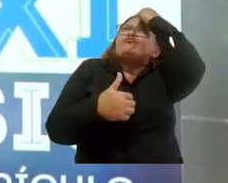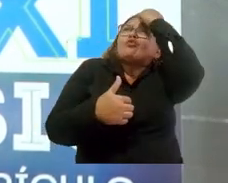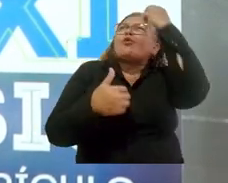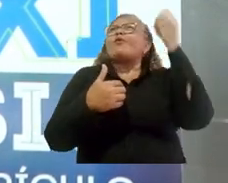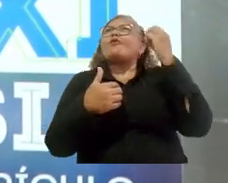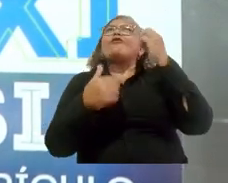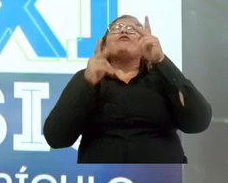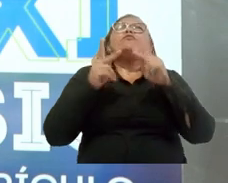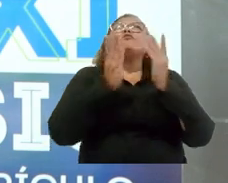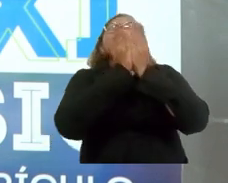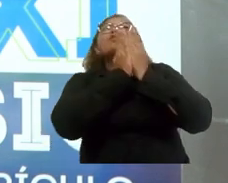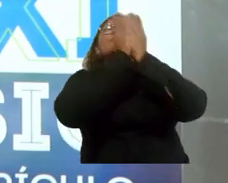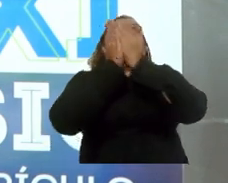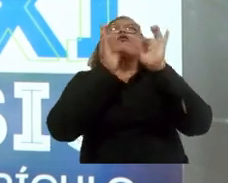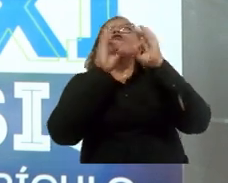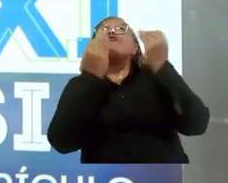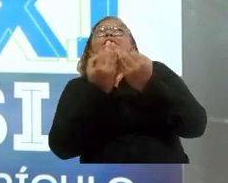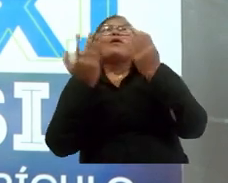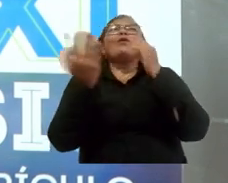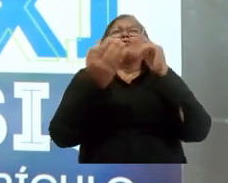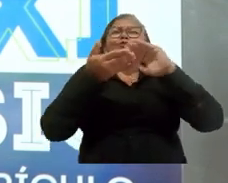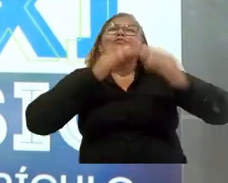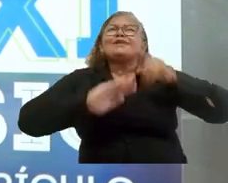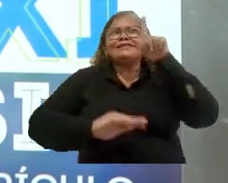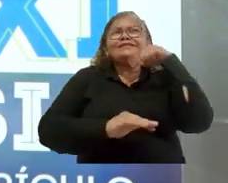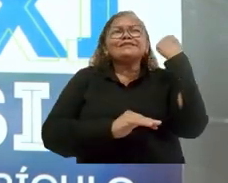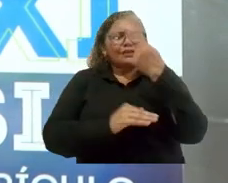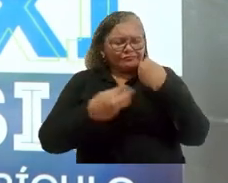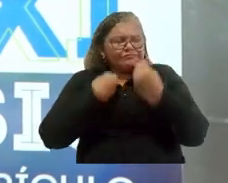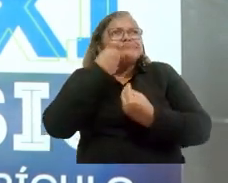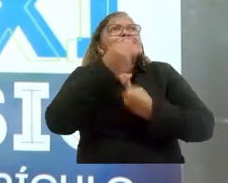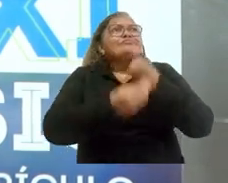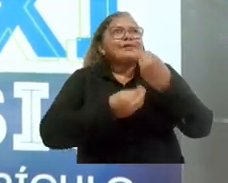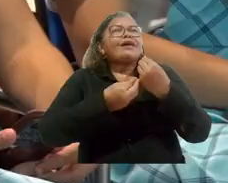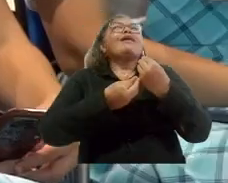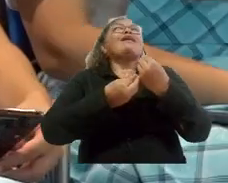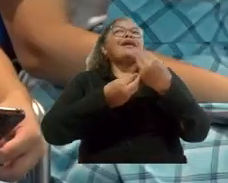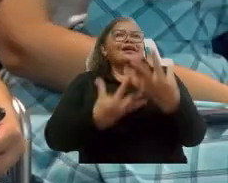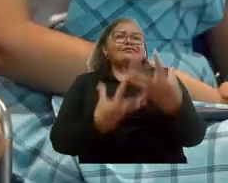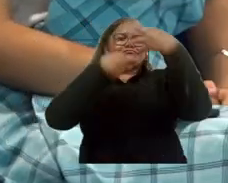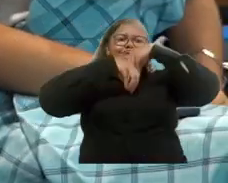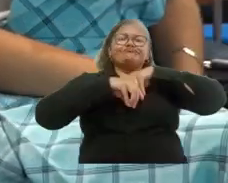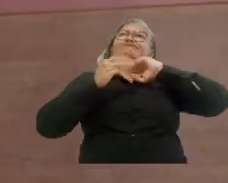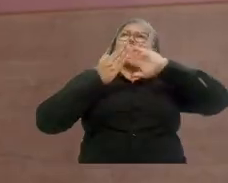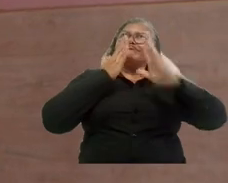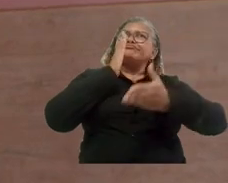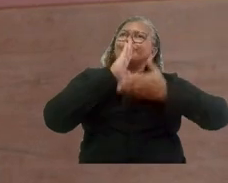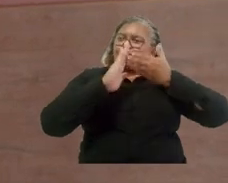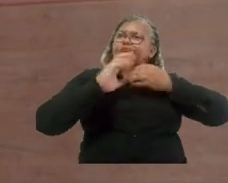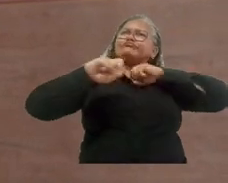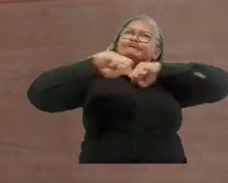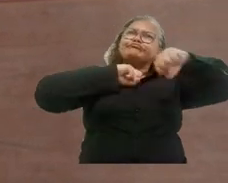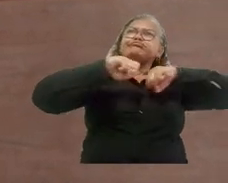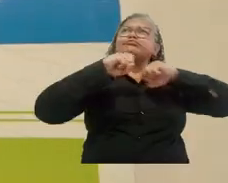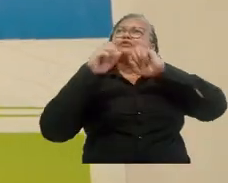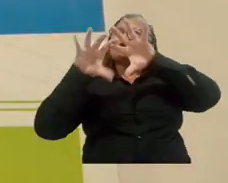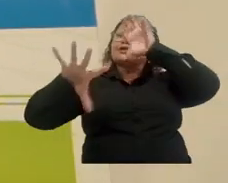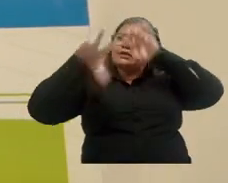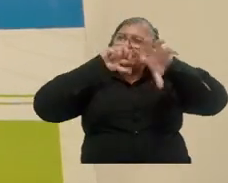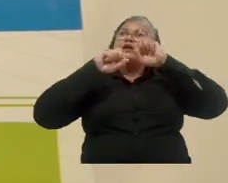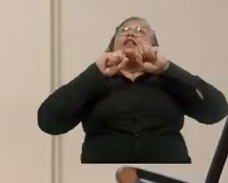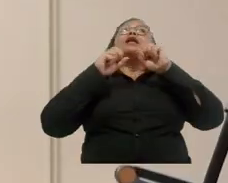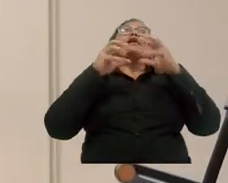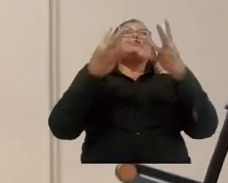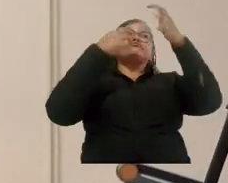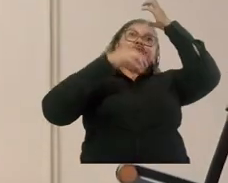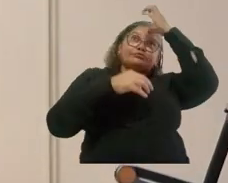como docentes, como estudiantes, como padres de familia, como comunidad en general, a seguir cualificándonos de manera articulada